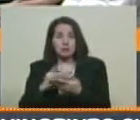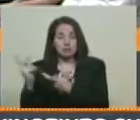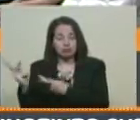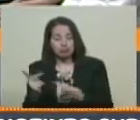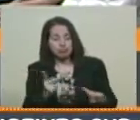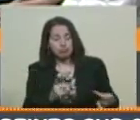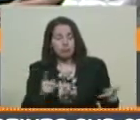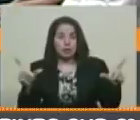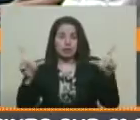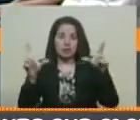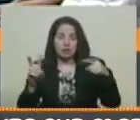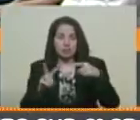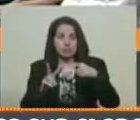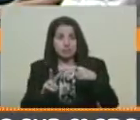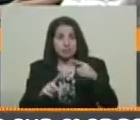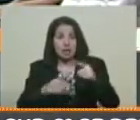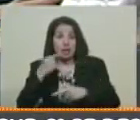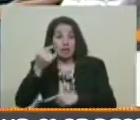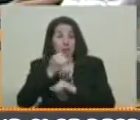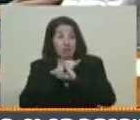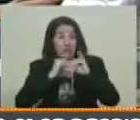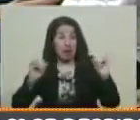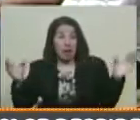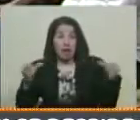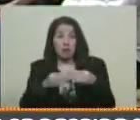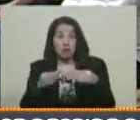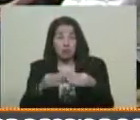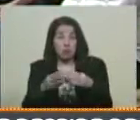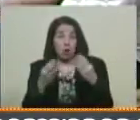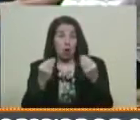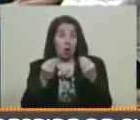a los estudios. Más adelante le estaremos contando cómo finalizó este encuentro